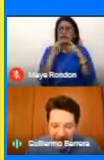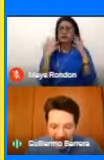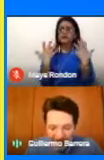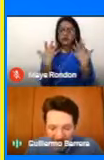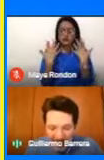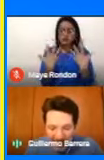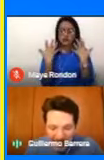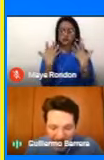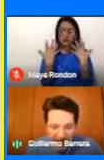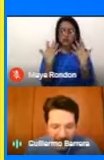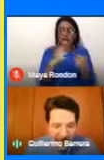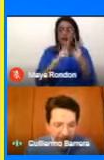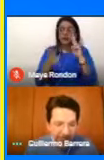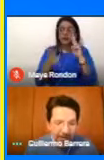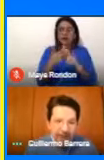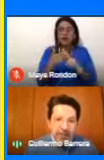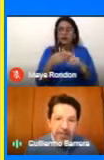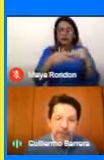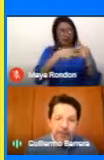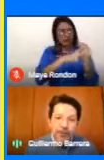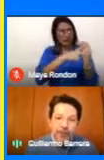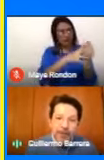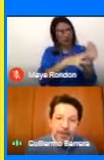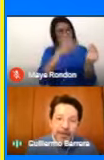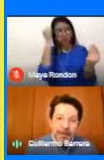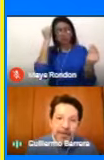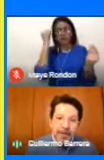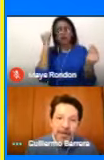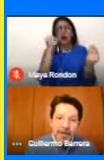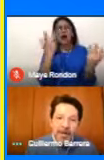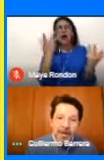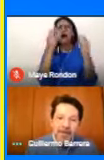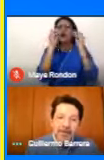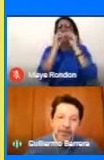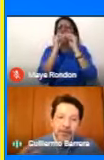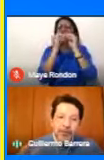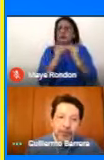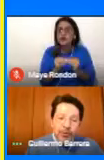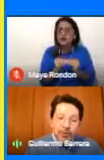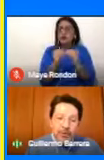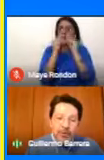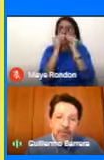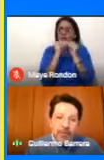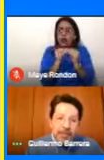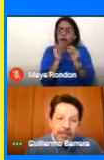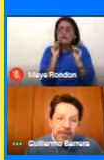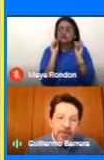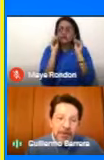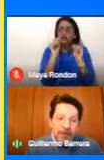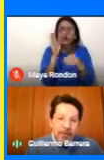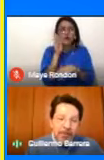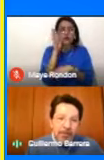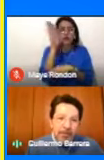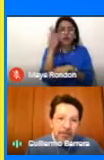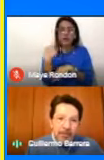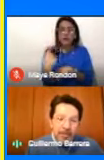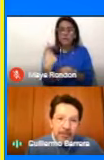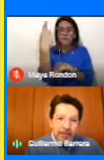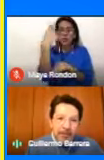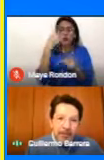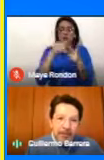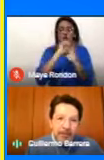a través de qué herramientas le vamos dando forma al futuro político,